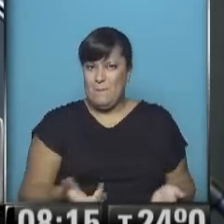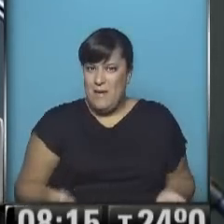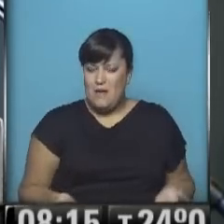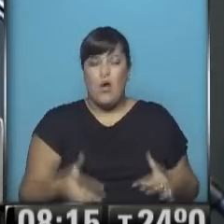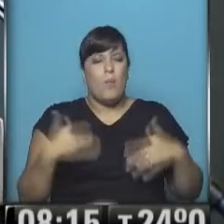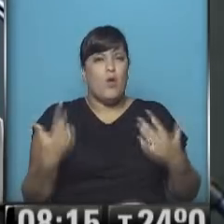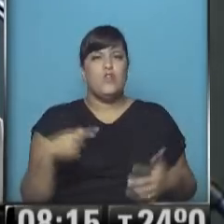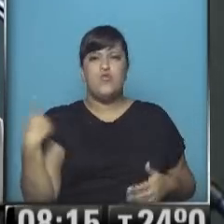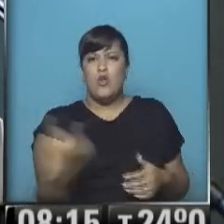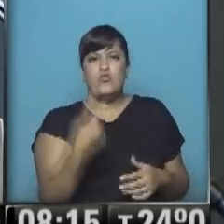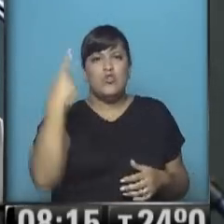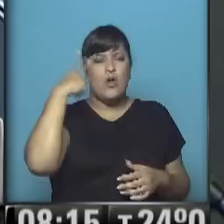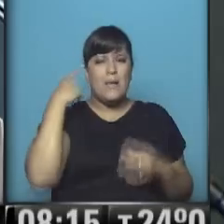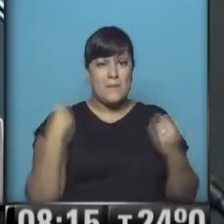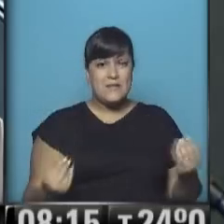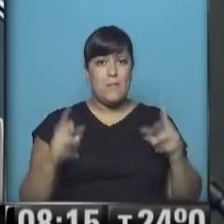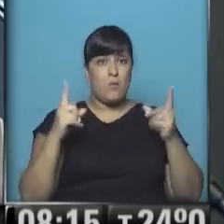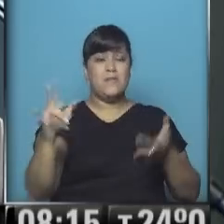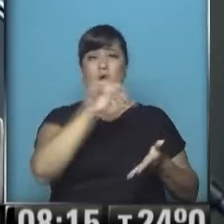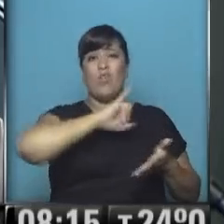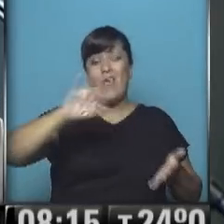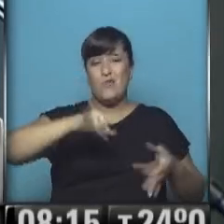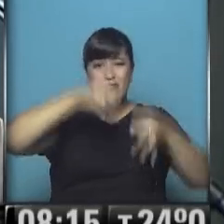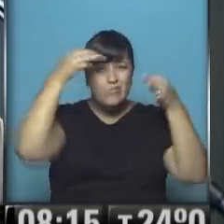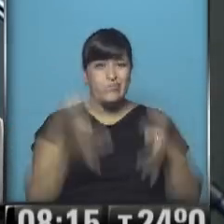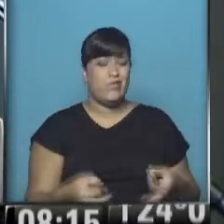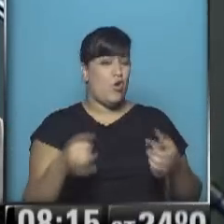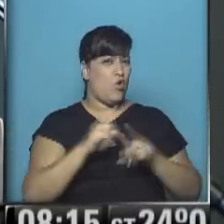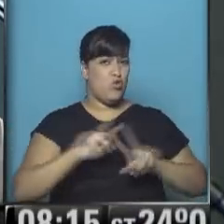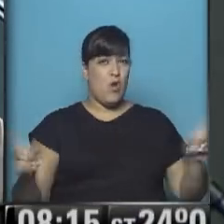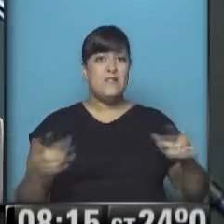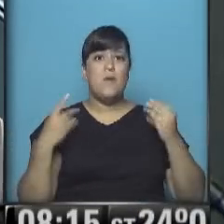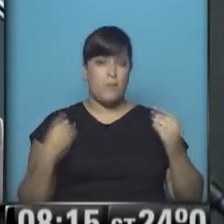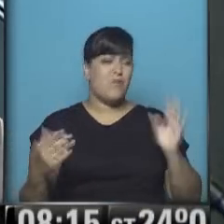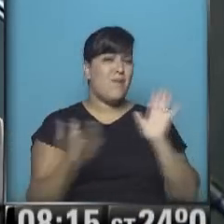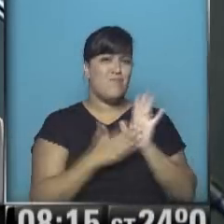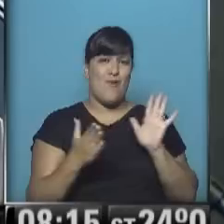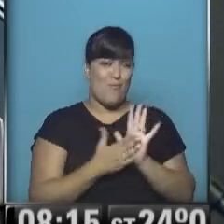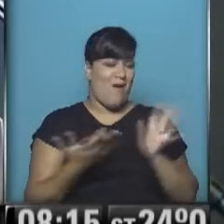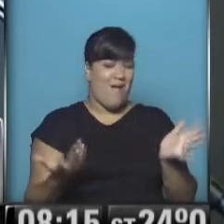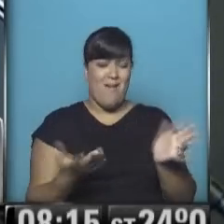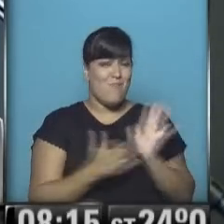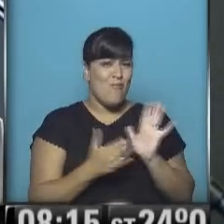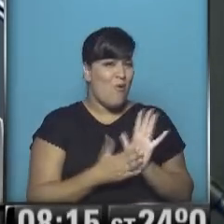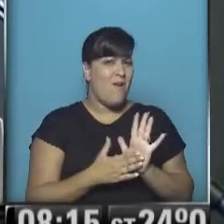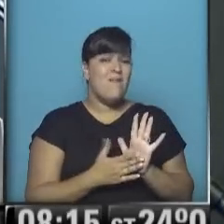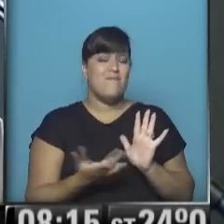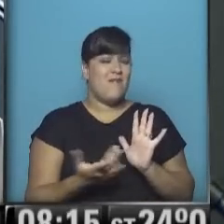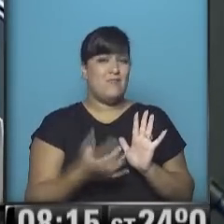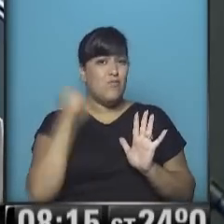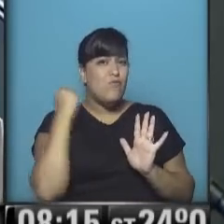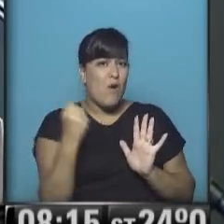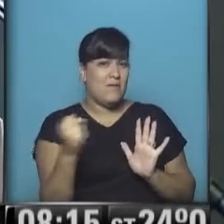pensamos es que efectivamente la denuncia no tiene asidero en virtud de las probadas inconsistencias y a su vez que no tienen ningún tipo de